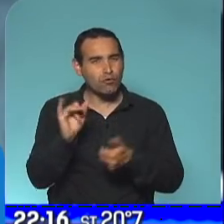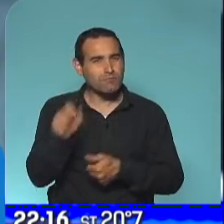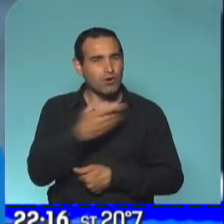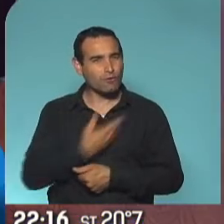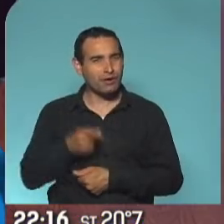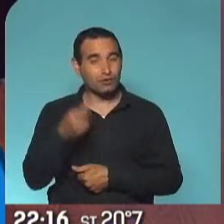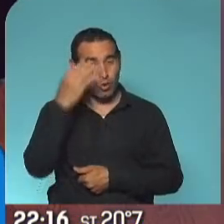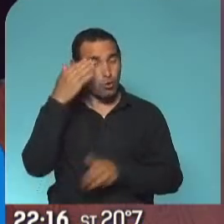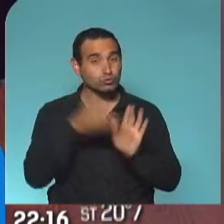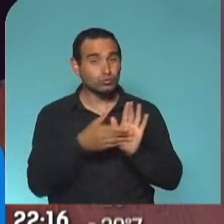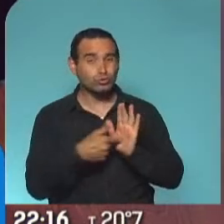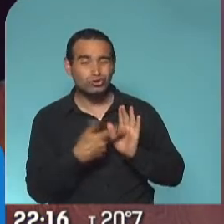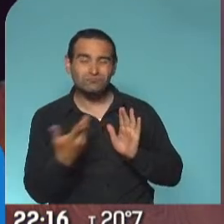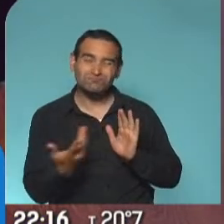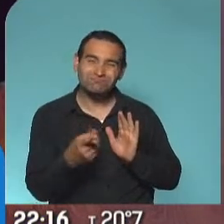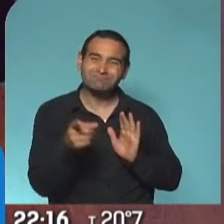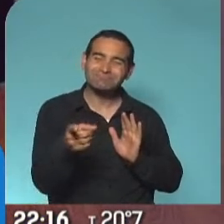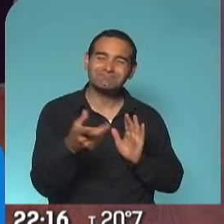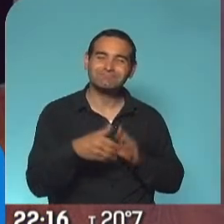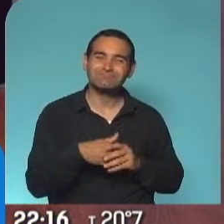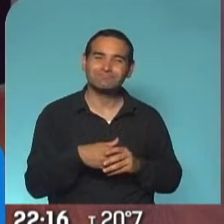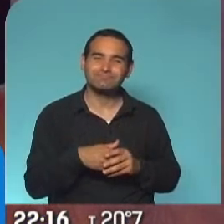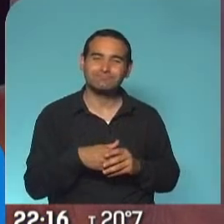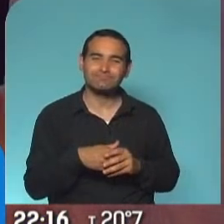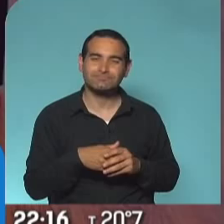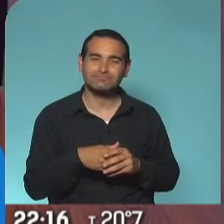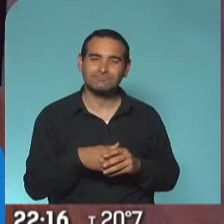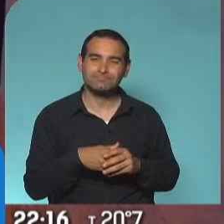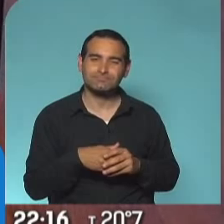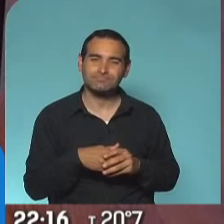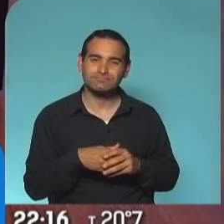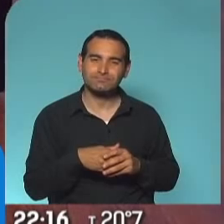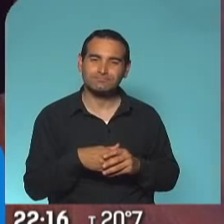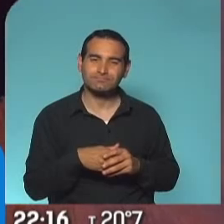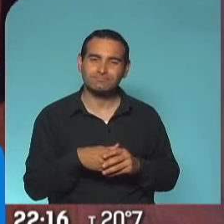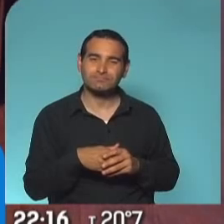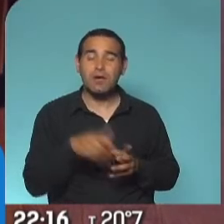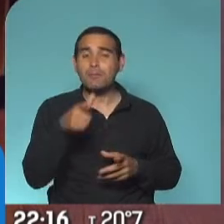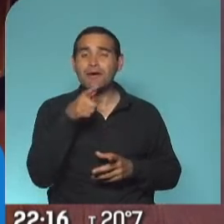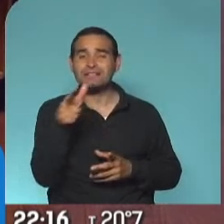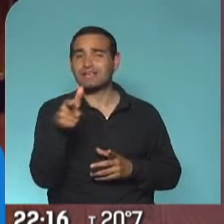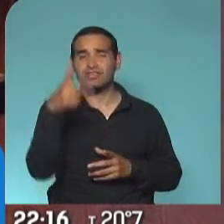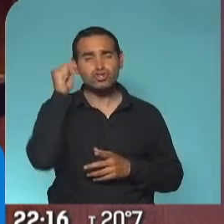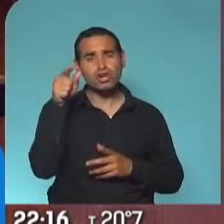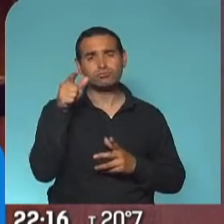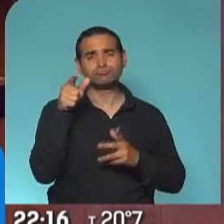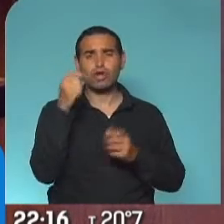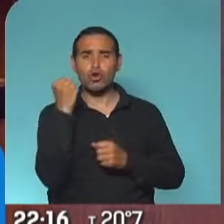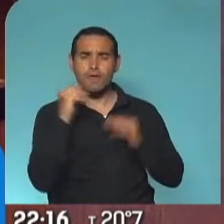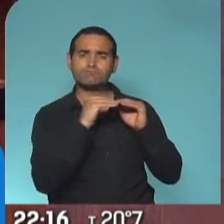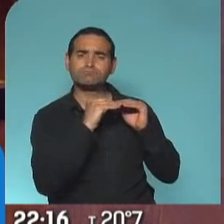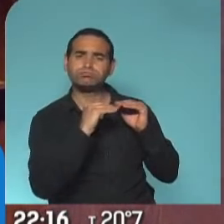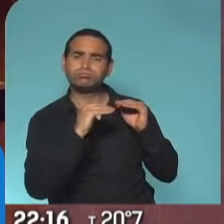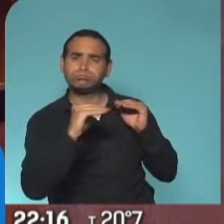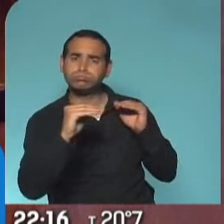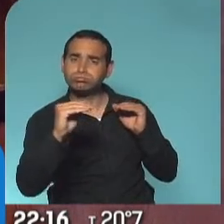esta Constitución era una suerte de estabilidad al modelo, ¿no? Y esto me parece que es lo que más